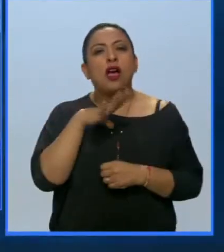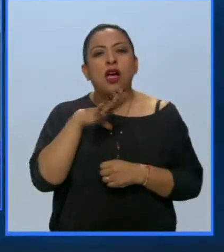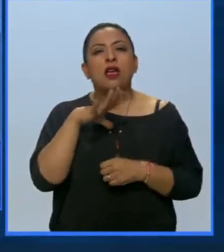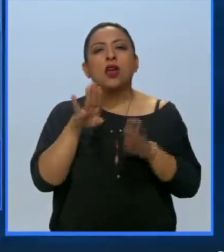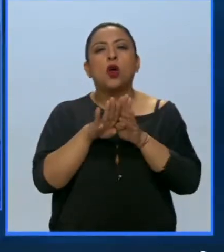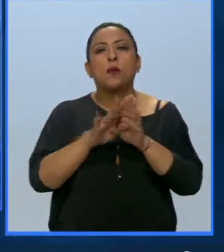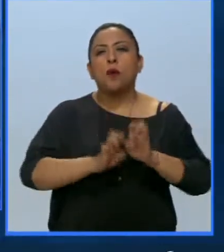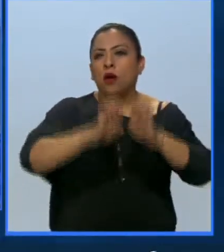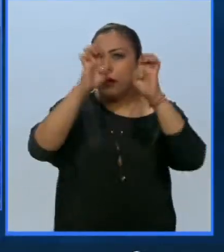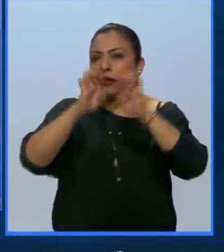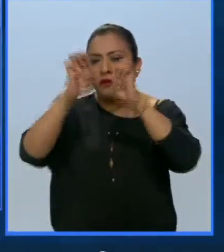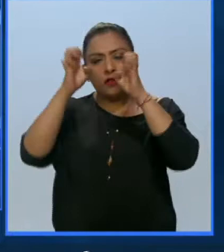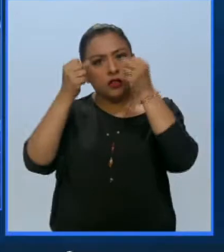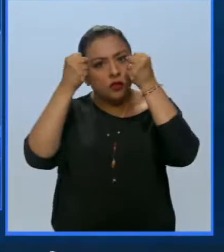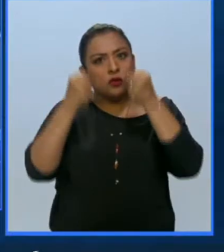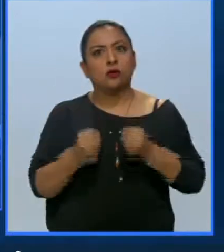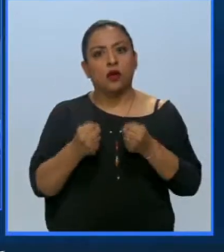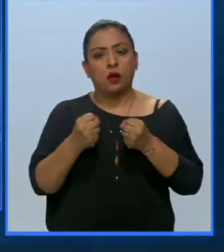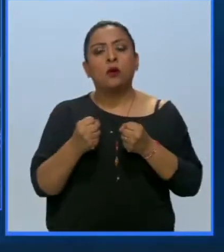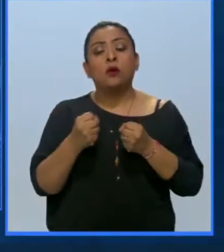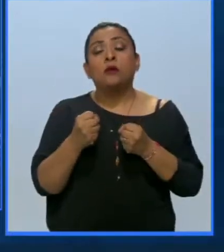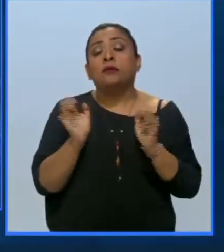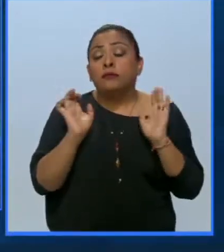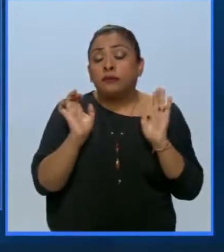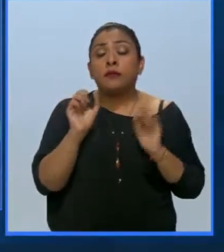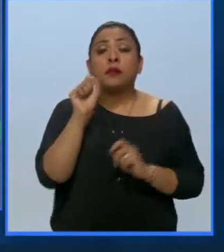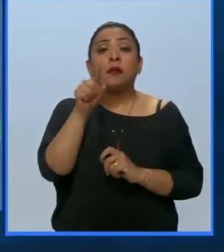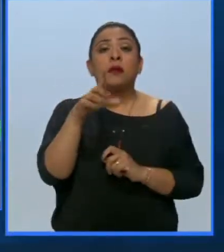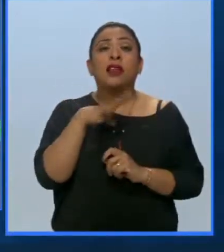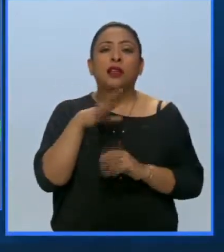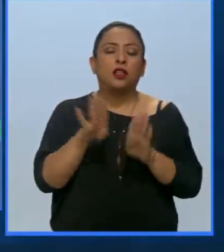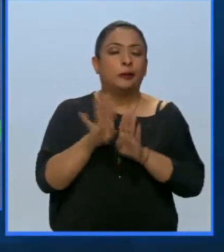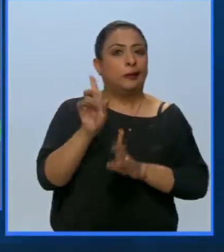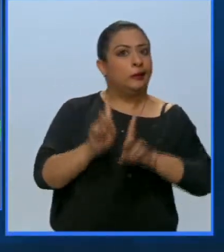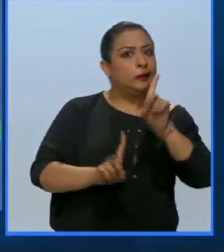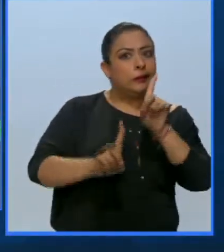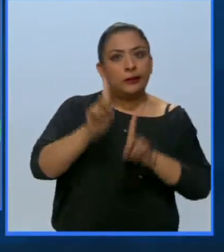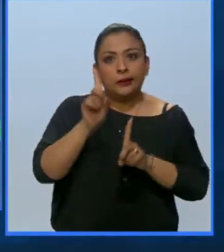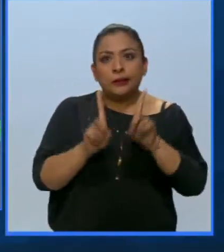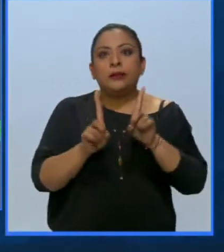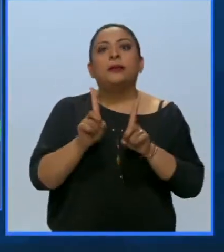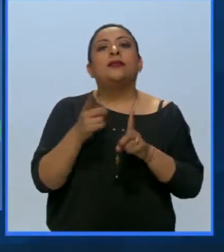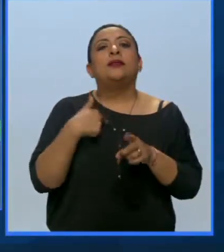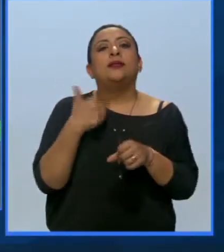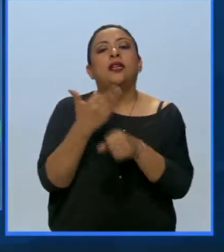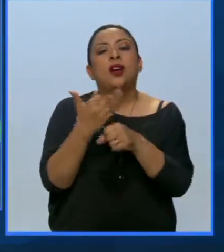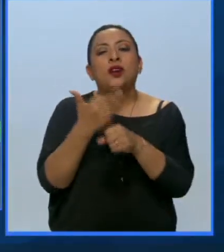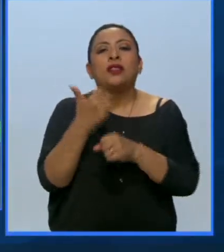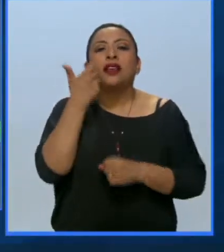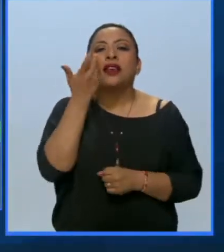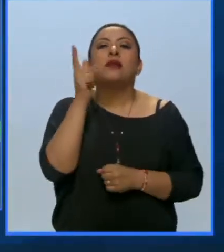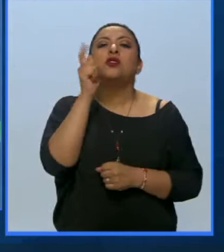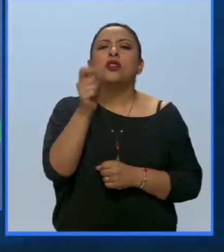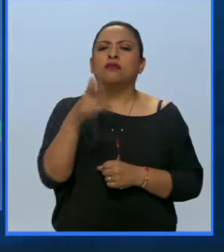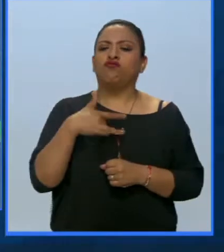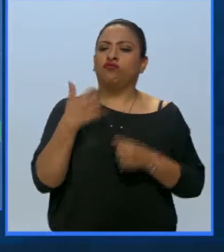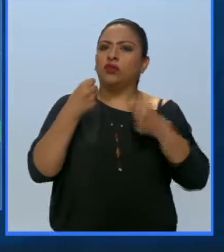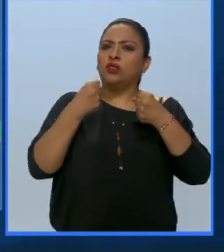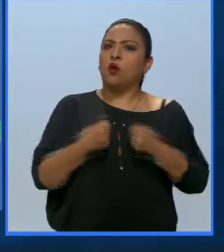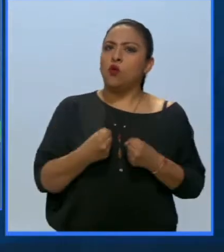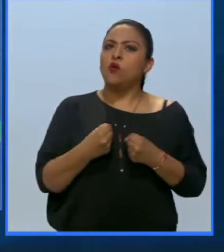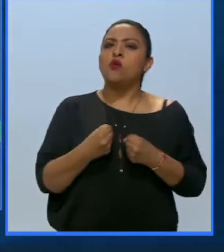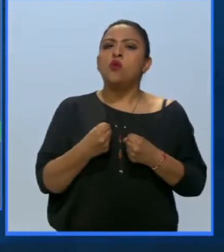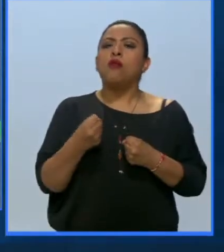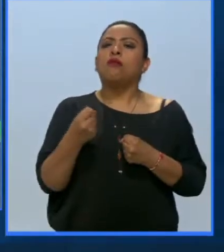unidad segura. Y también eso sí nos mantiene un poquito en incertidumbre, y ahorita lo que nosotros queremos es esa seguridad, ¿no? De que nos